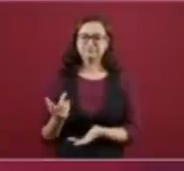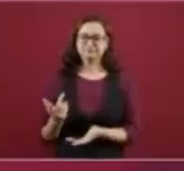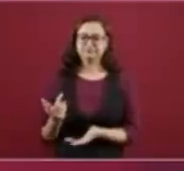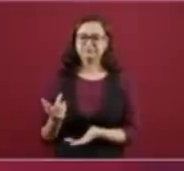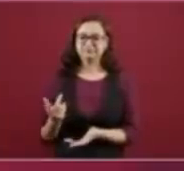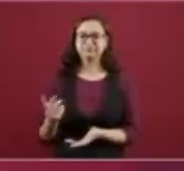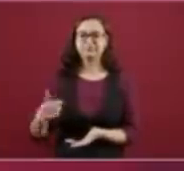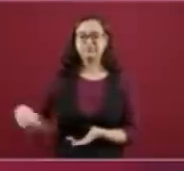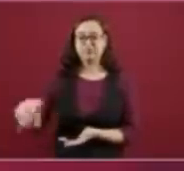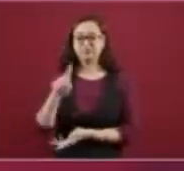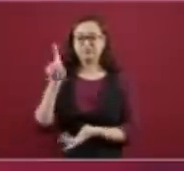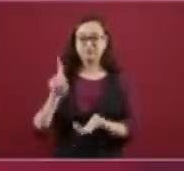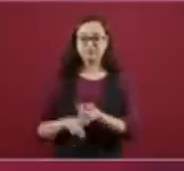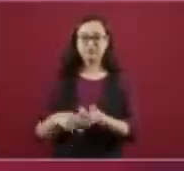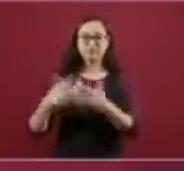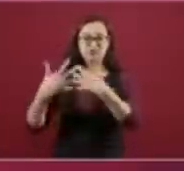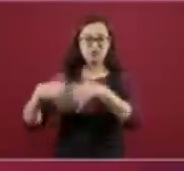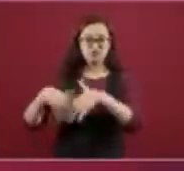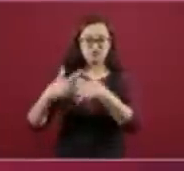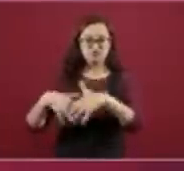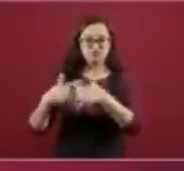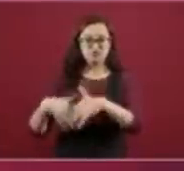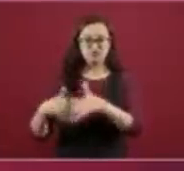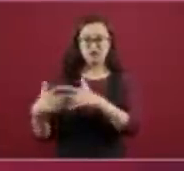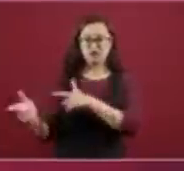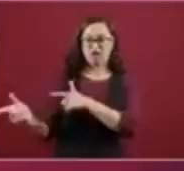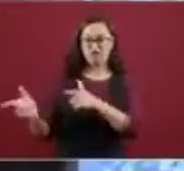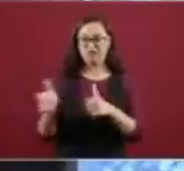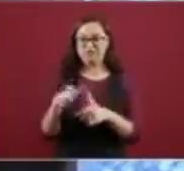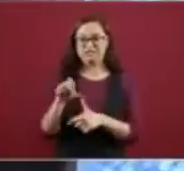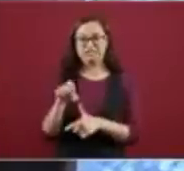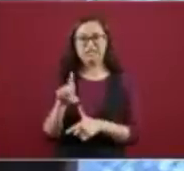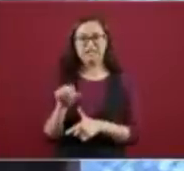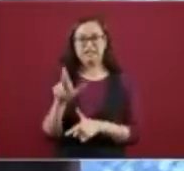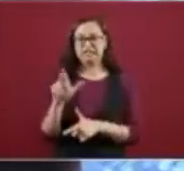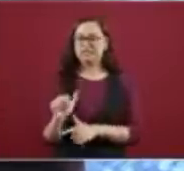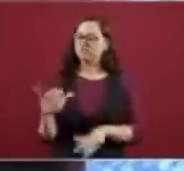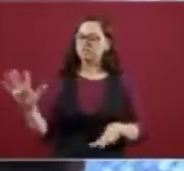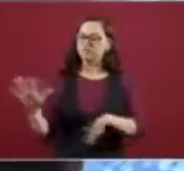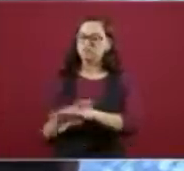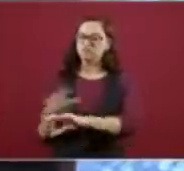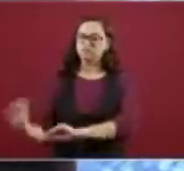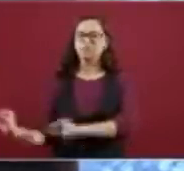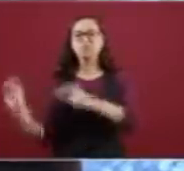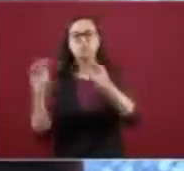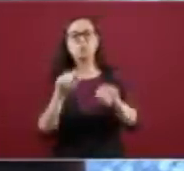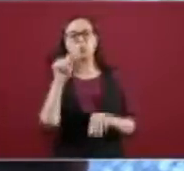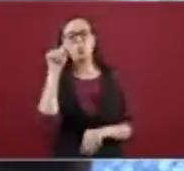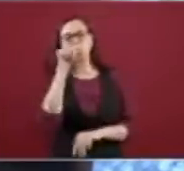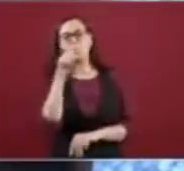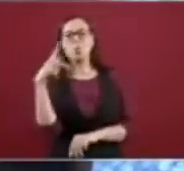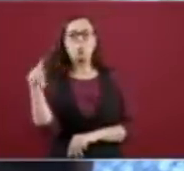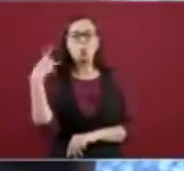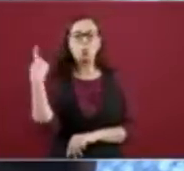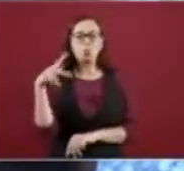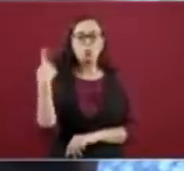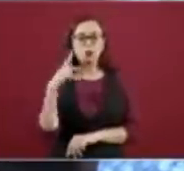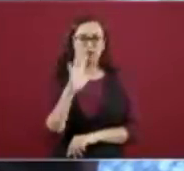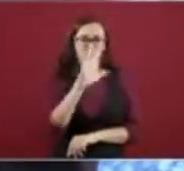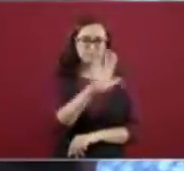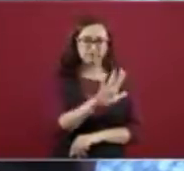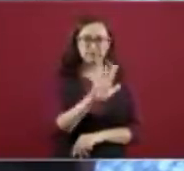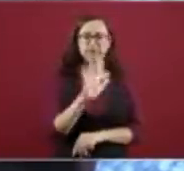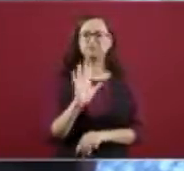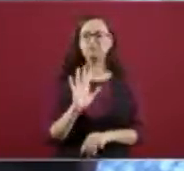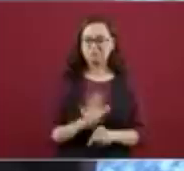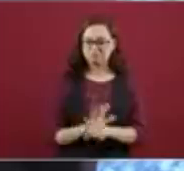de las fábricas de armas de la Secretaría de la Defensa hacia Puebla, que ya se tiene